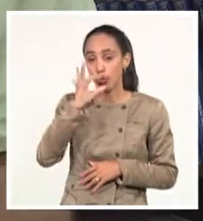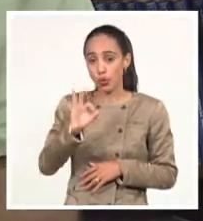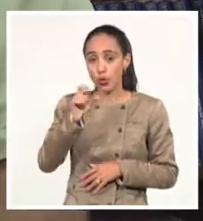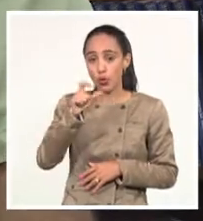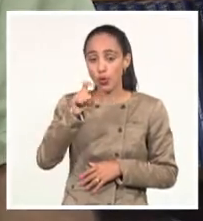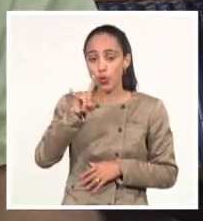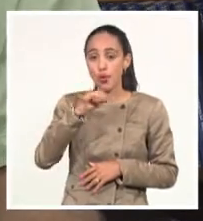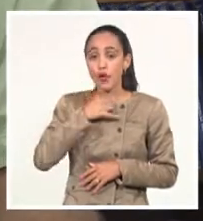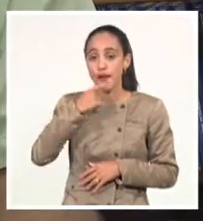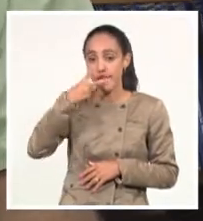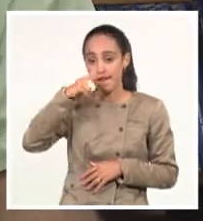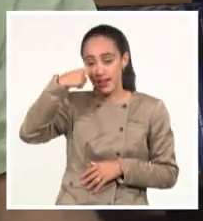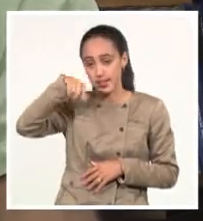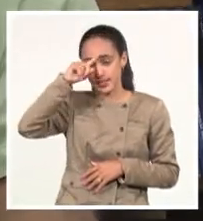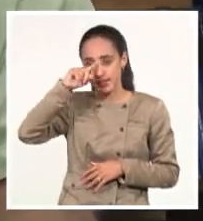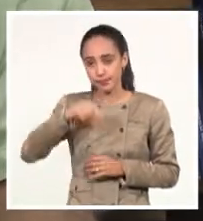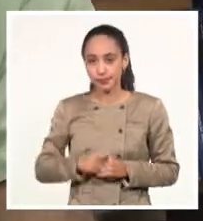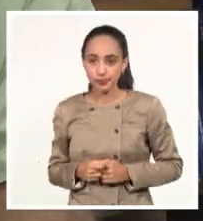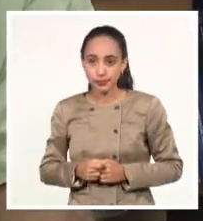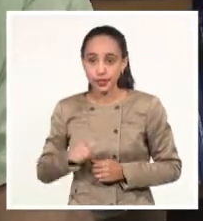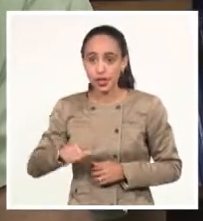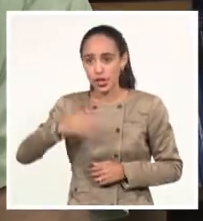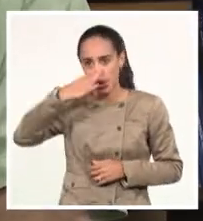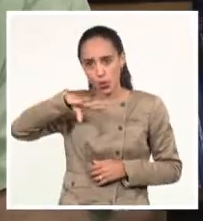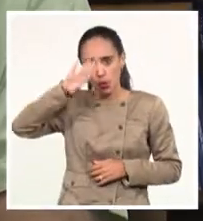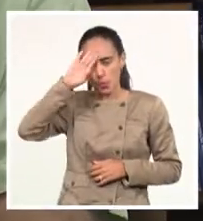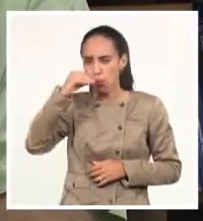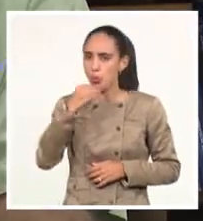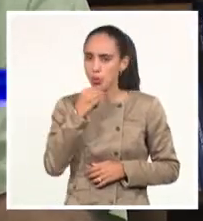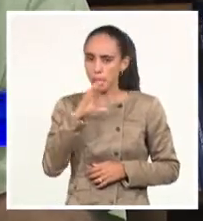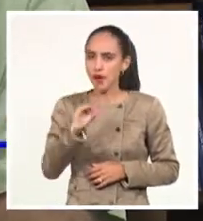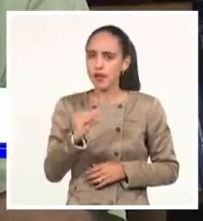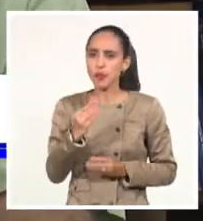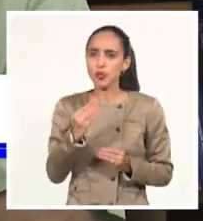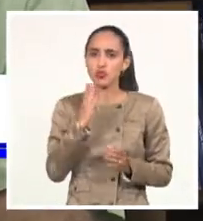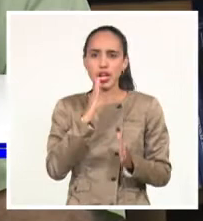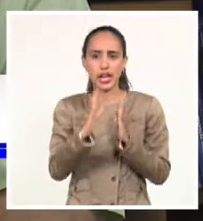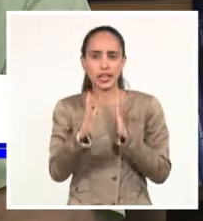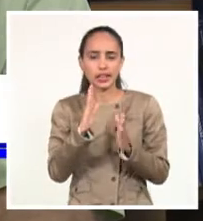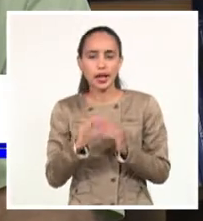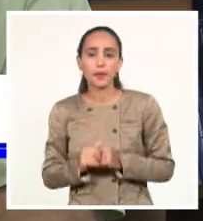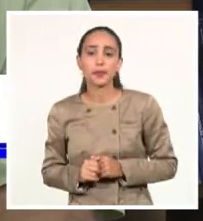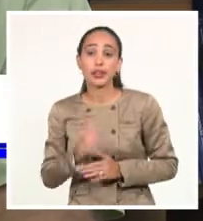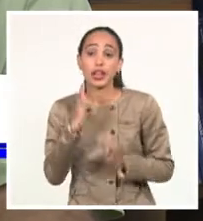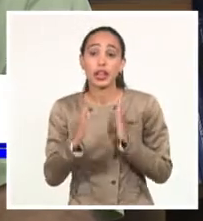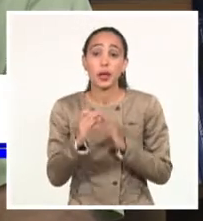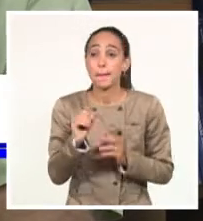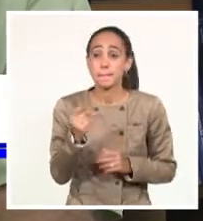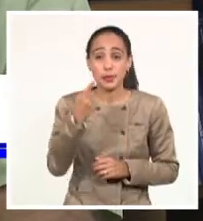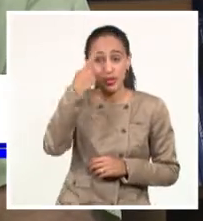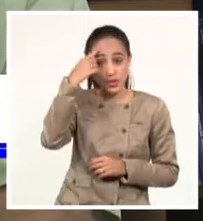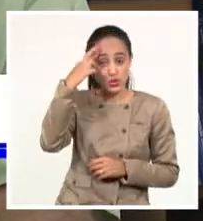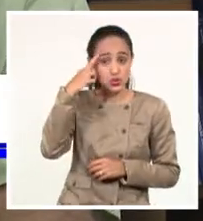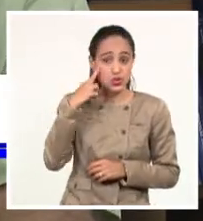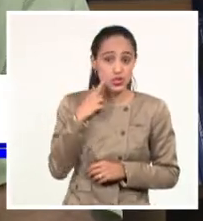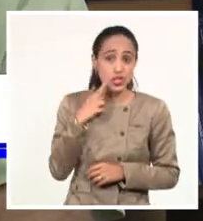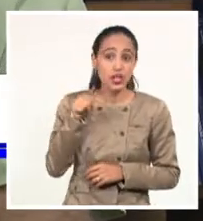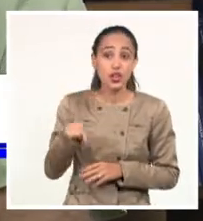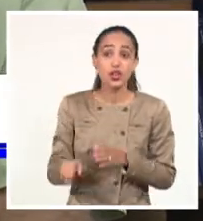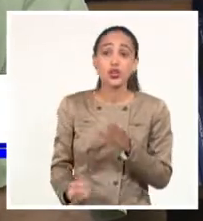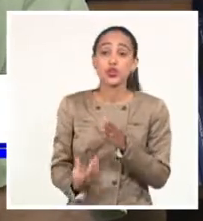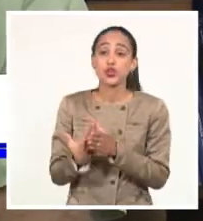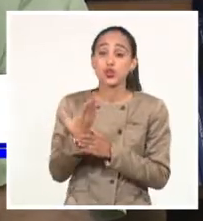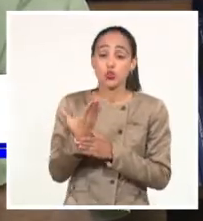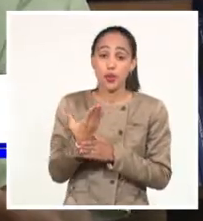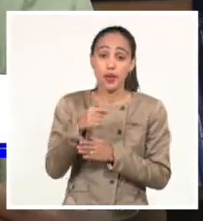caso cubano podemos hablar de varias etapas. Está el periodo de los primeros siglos donde surge el